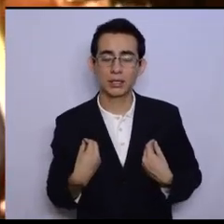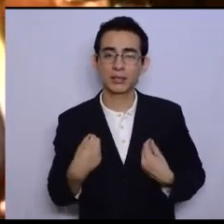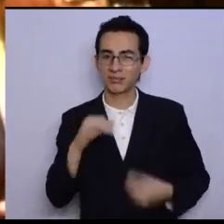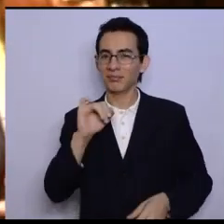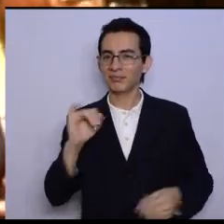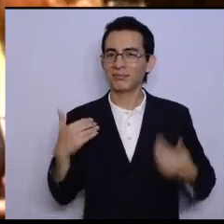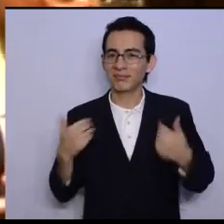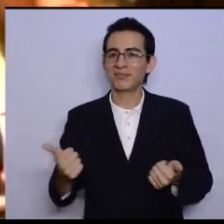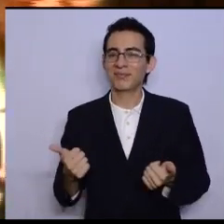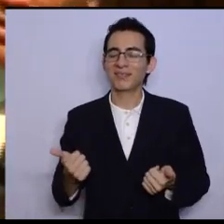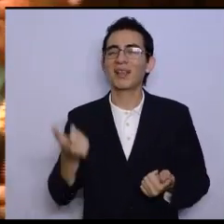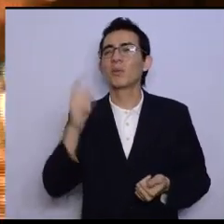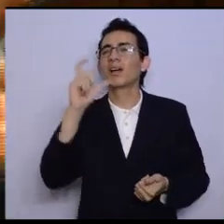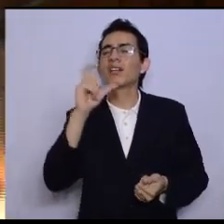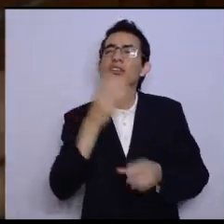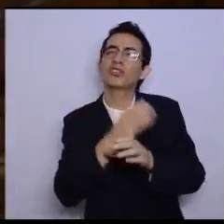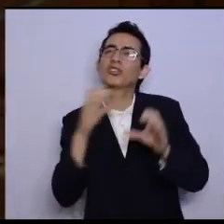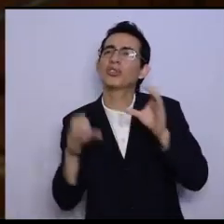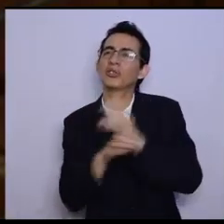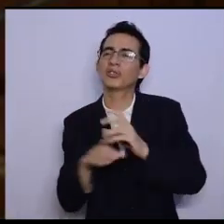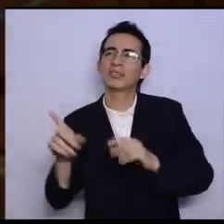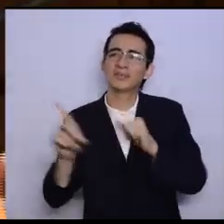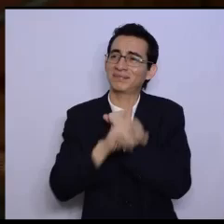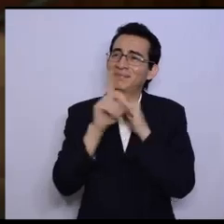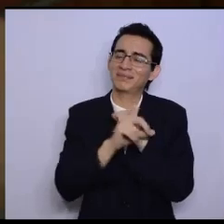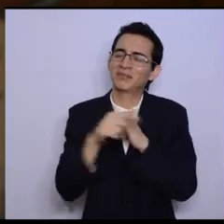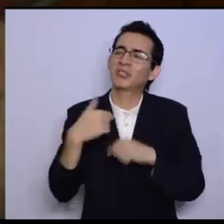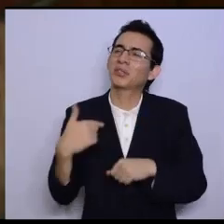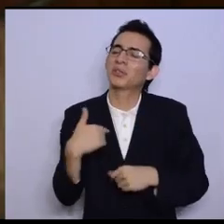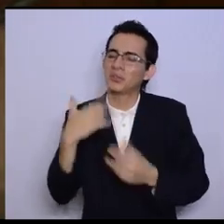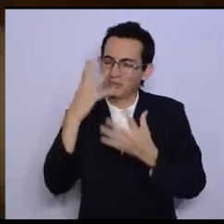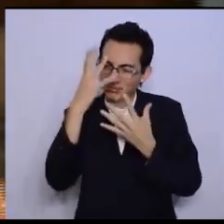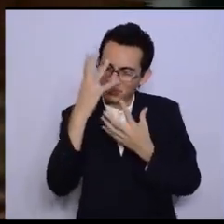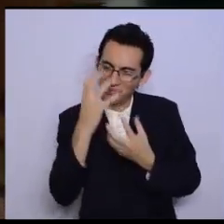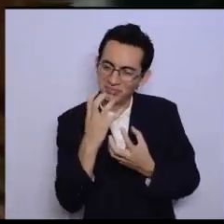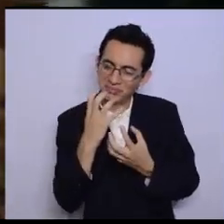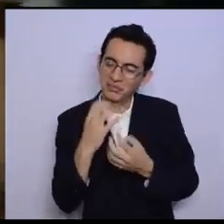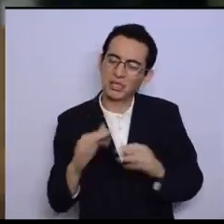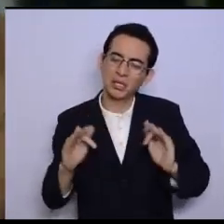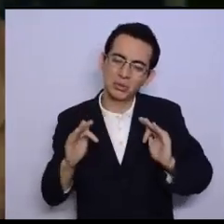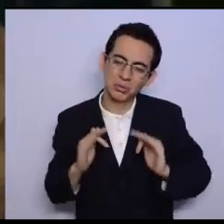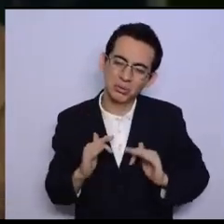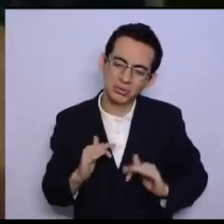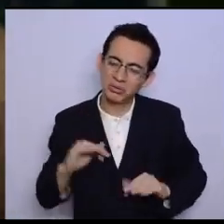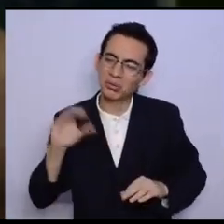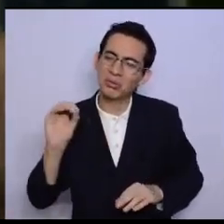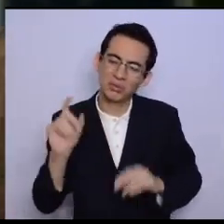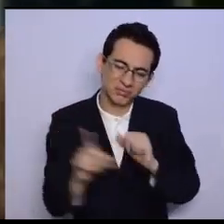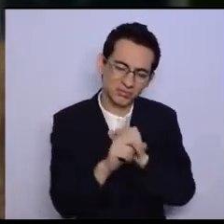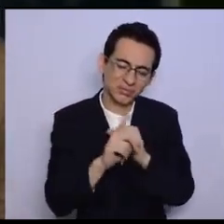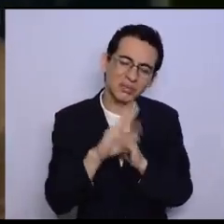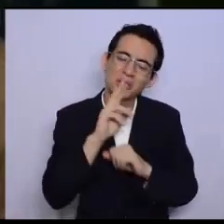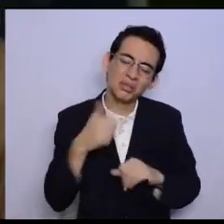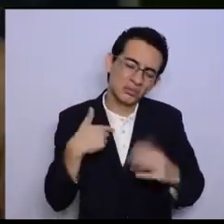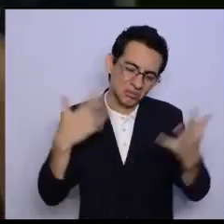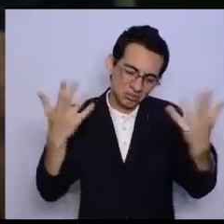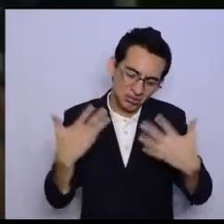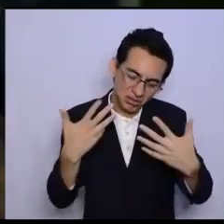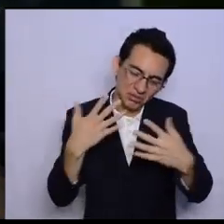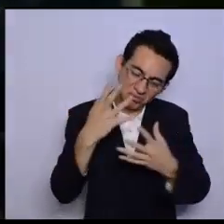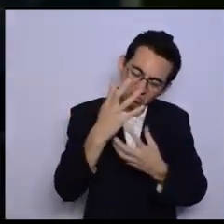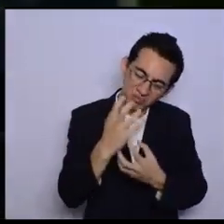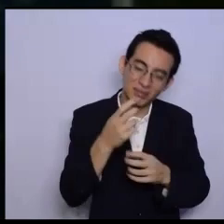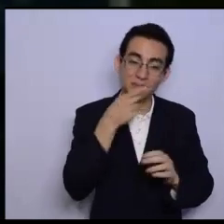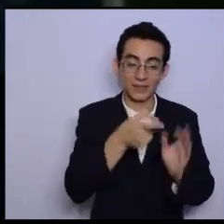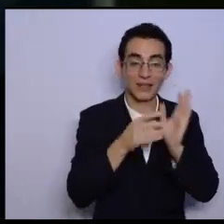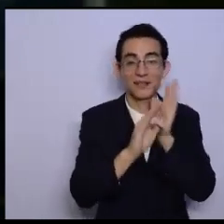¿Están entendiendo? Mira lo que dice la Biblia en Filipenses 2:13. Filipenses 2:13 dice,